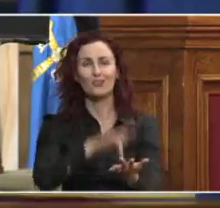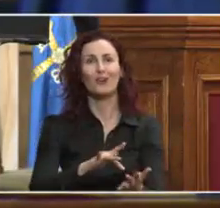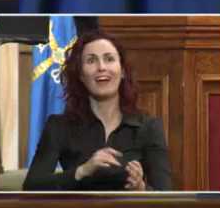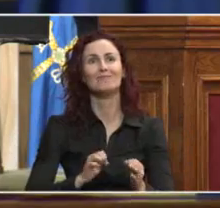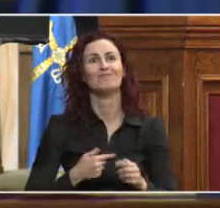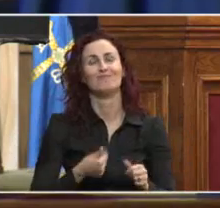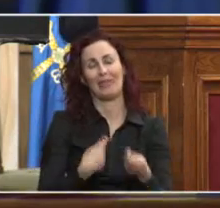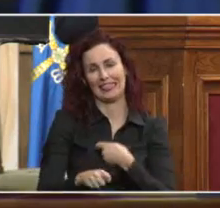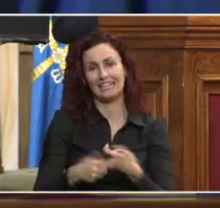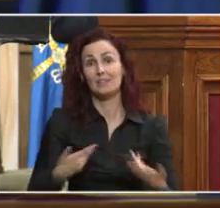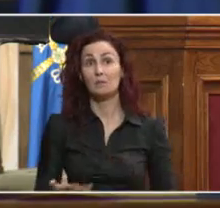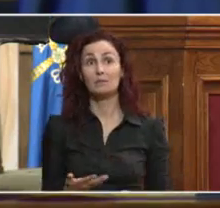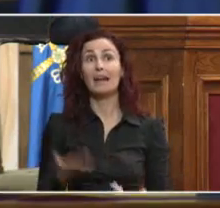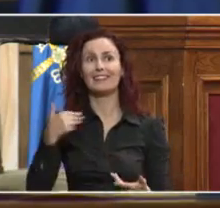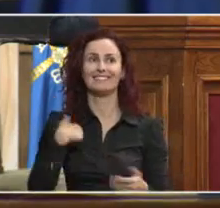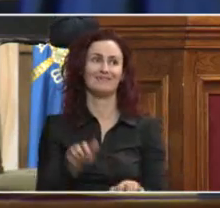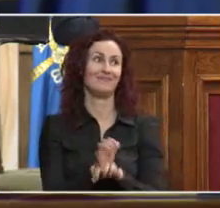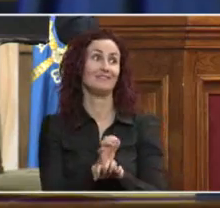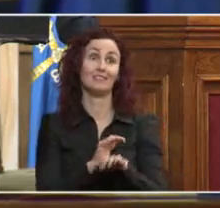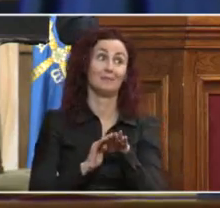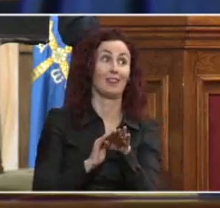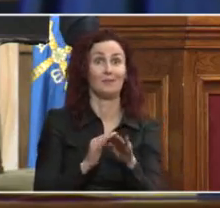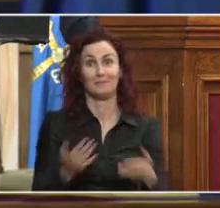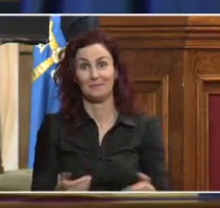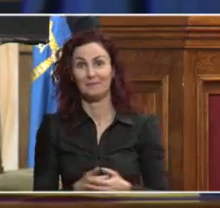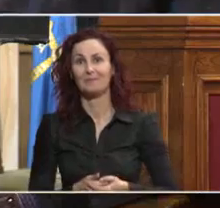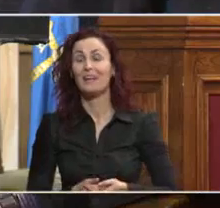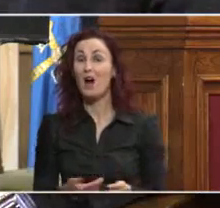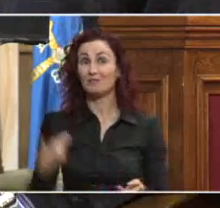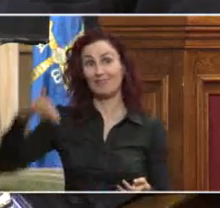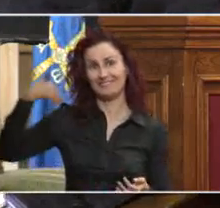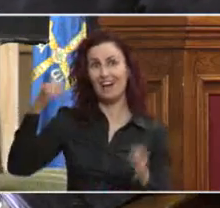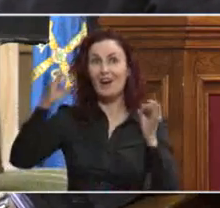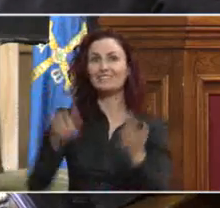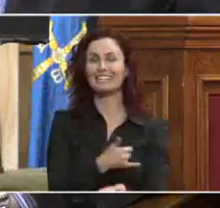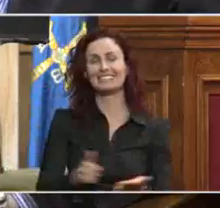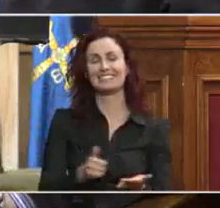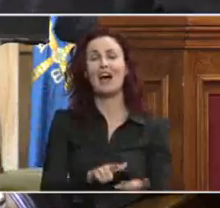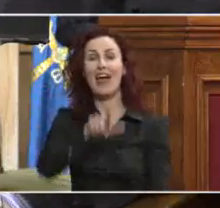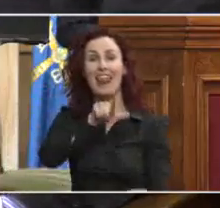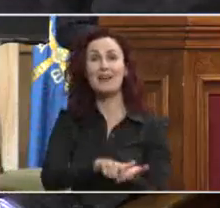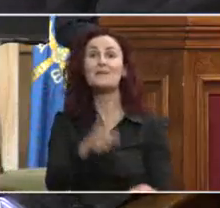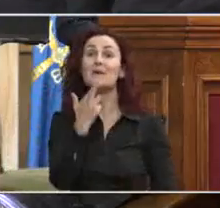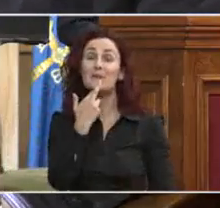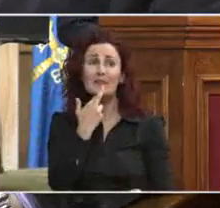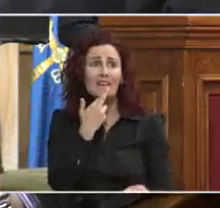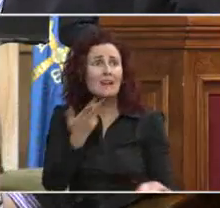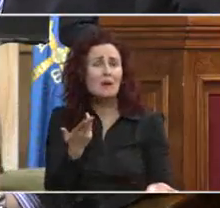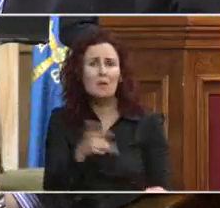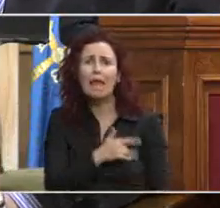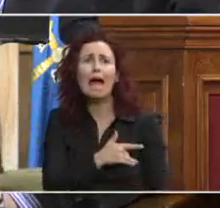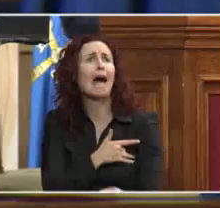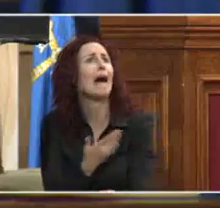Por aquellos años... No creo que salga. Ahora sí. Por aquellos años comencé a dar una asignatura de lengua española que era otra pobre